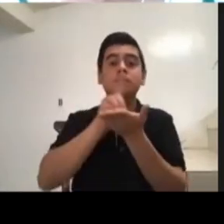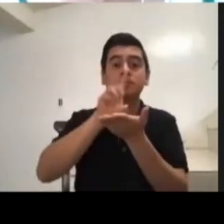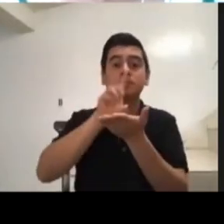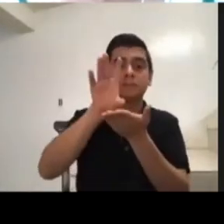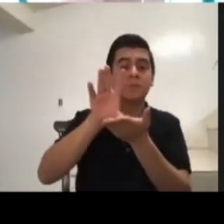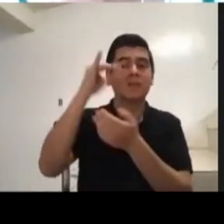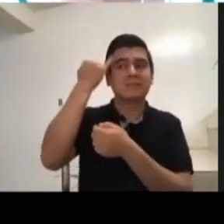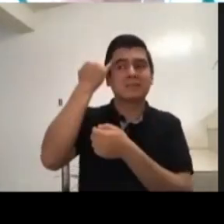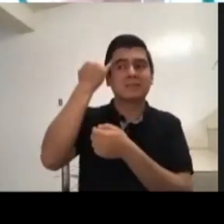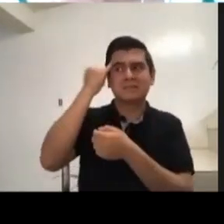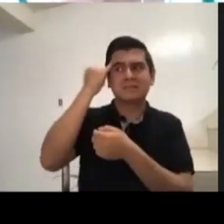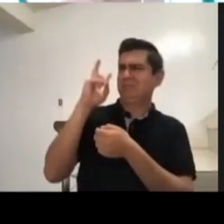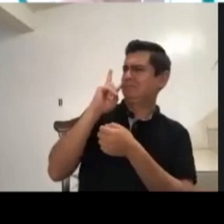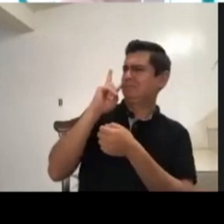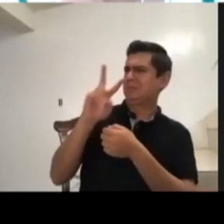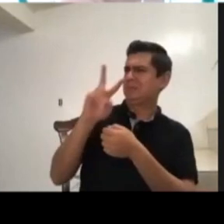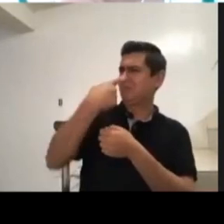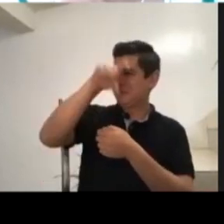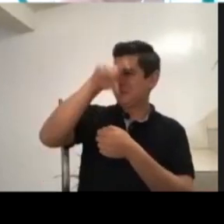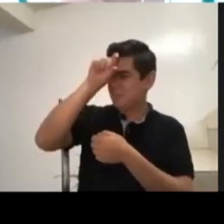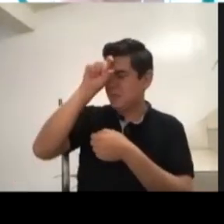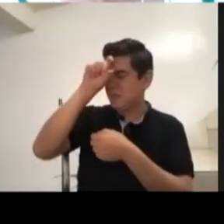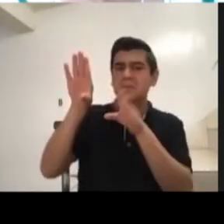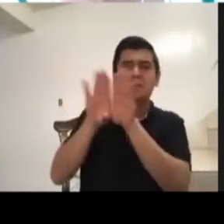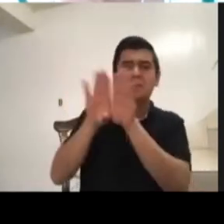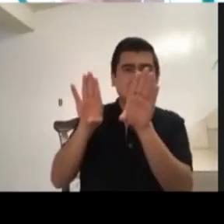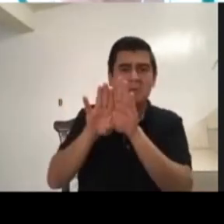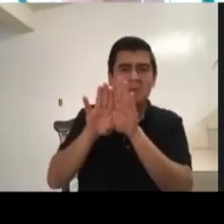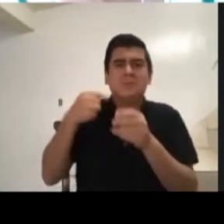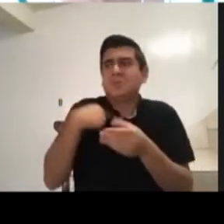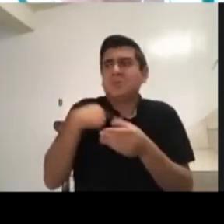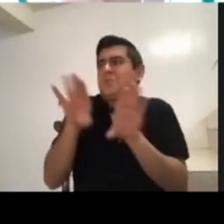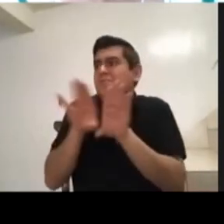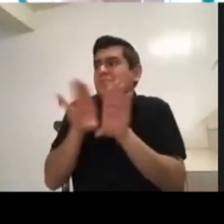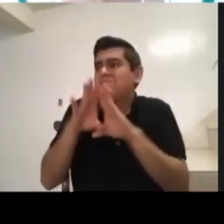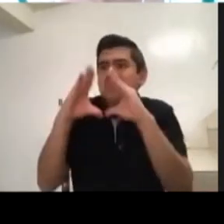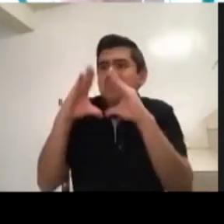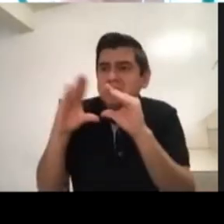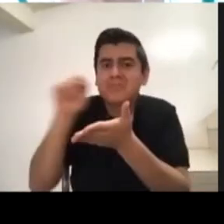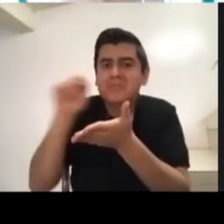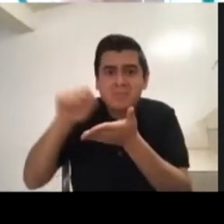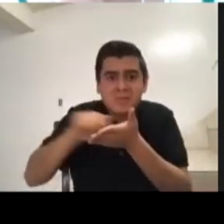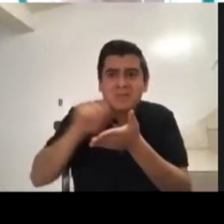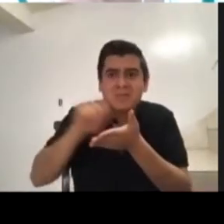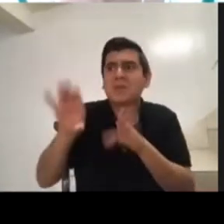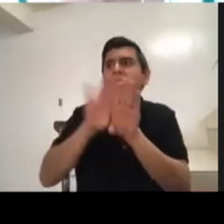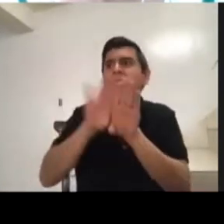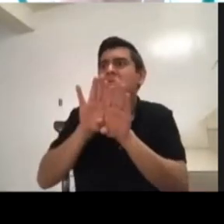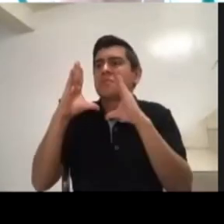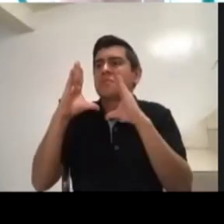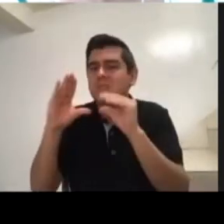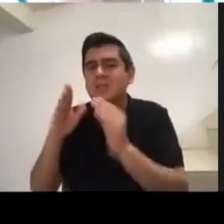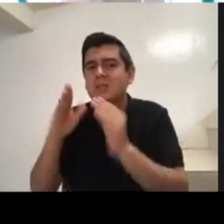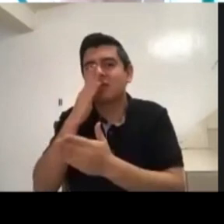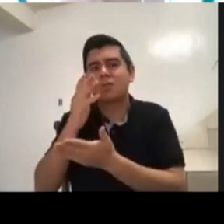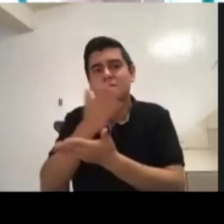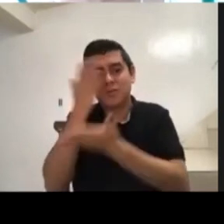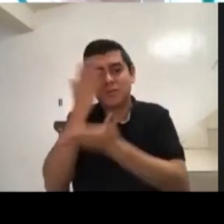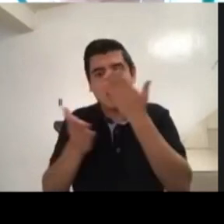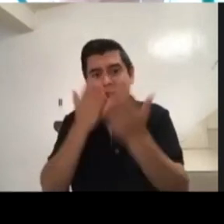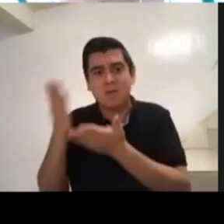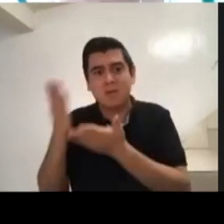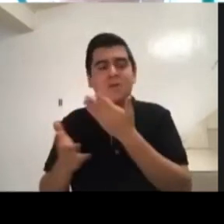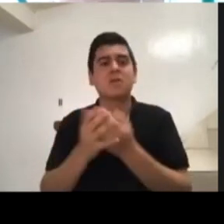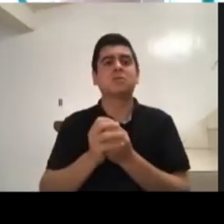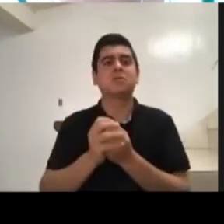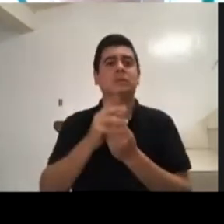a leer y escribir? No tengo tiempo. Sin embargo, la capacidad de tiempo nos la da